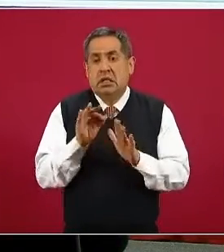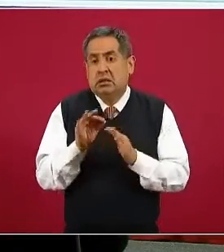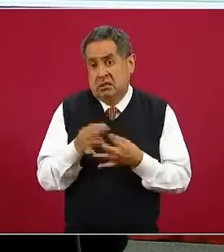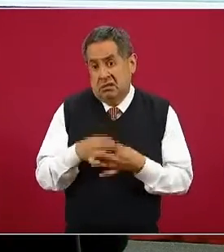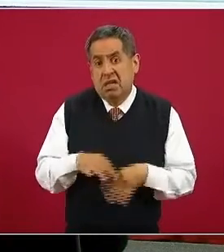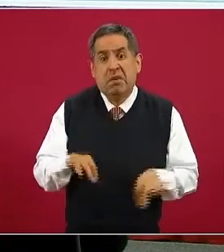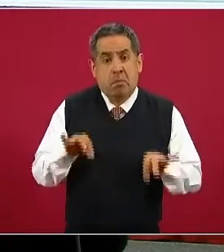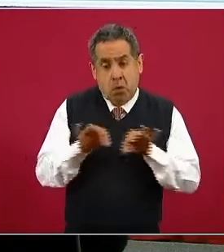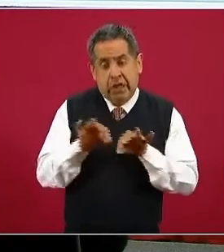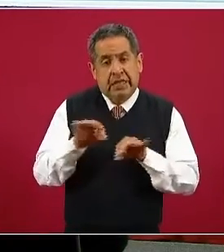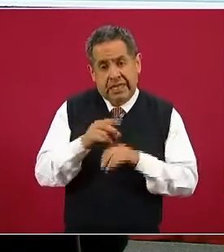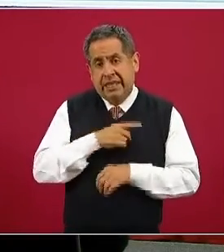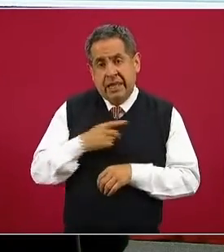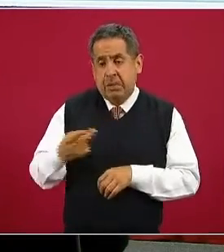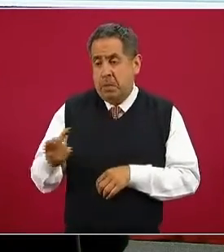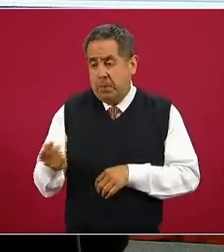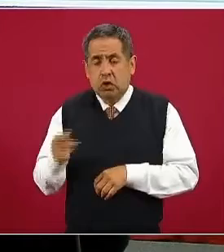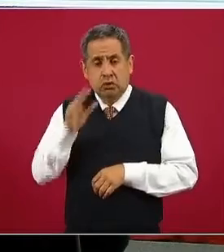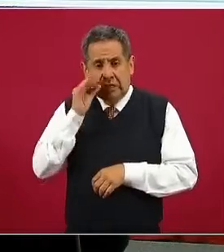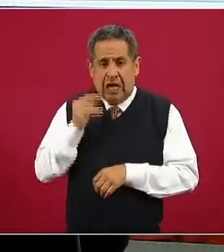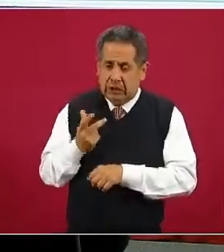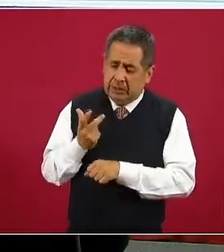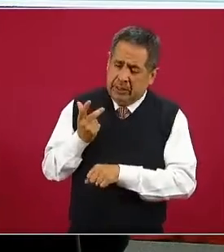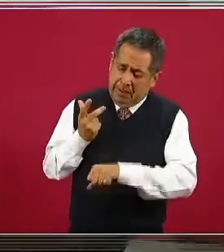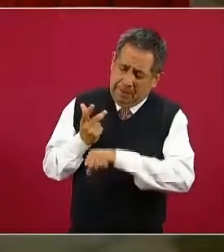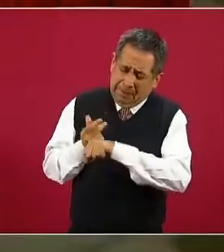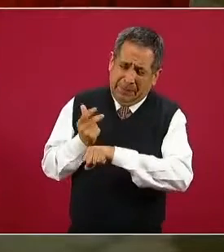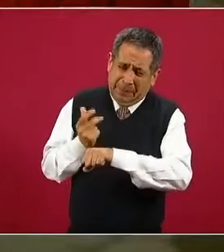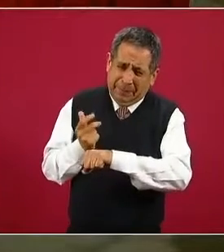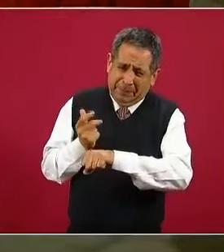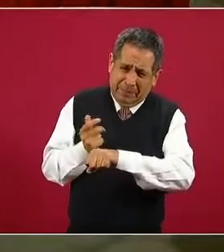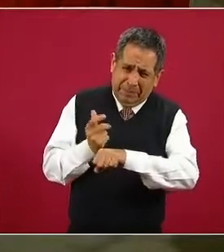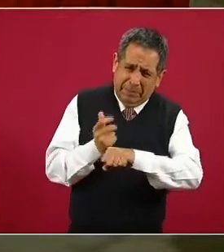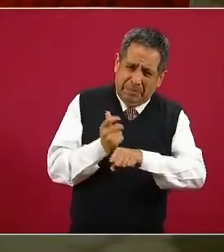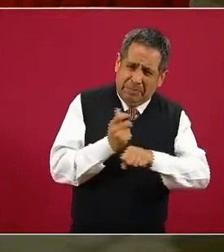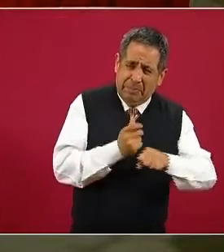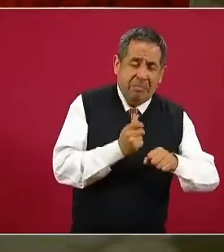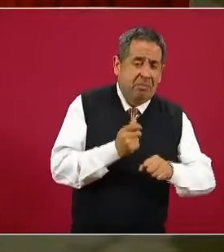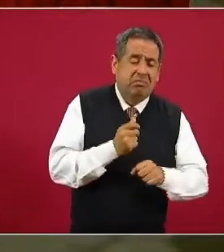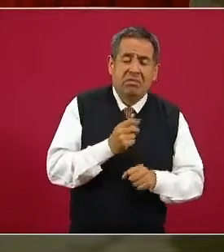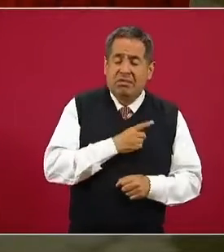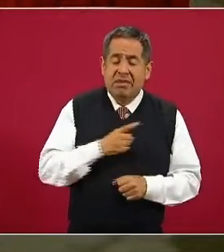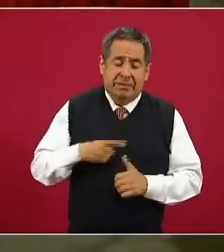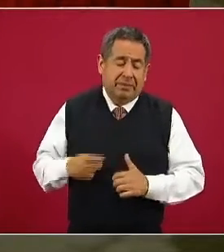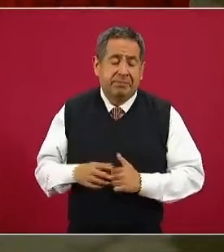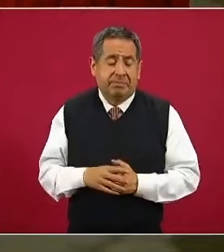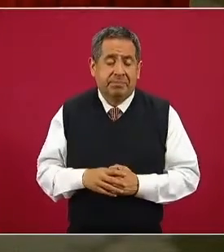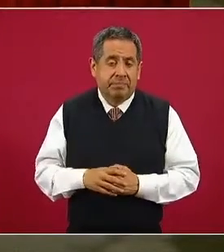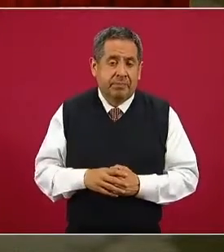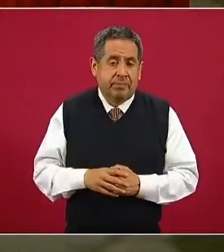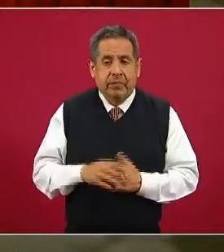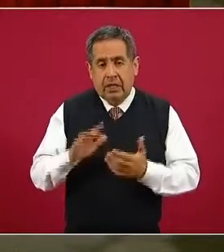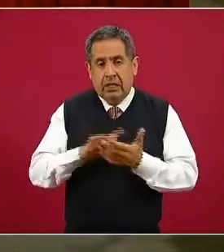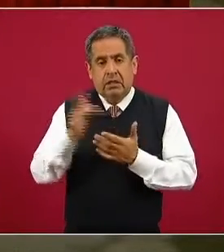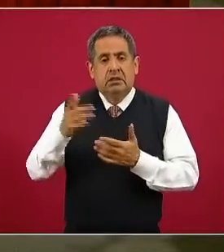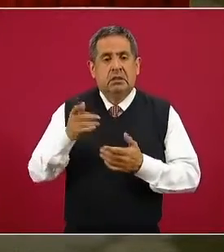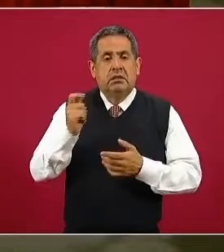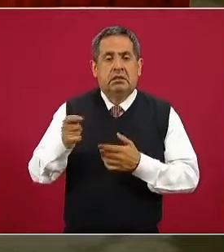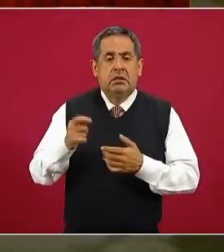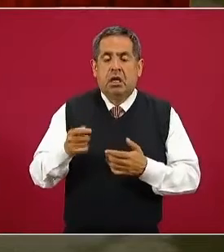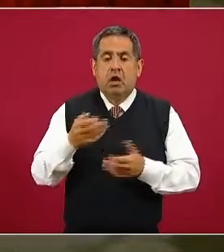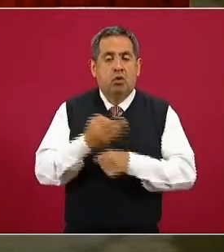importancia de esta fase intensiva de vacunación. Agradezco mucho